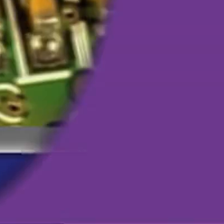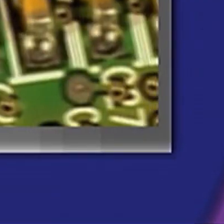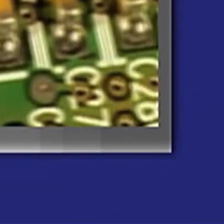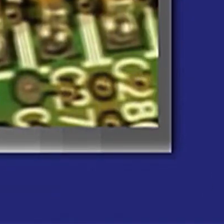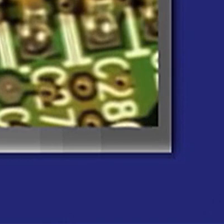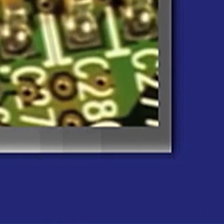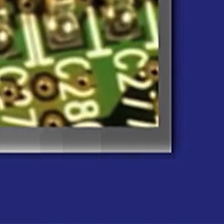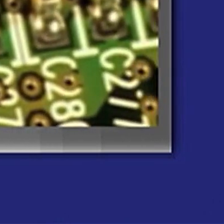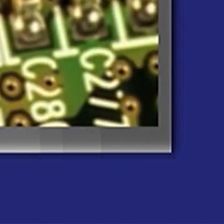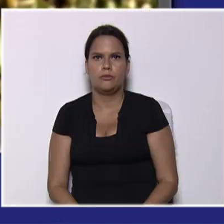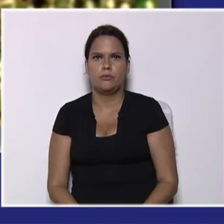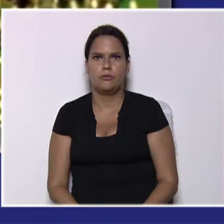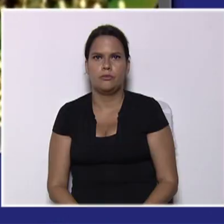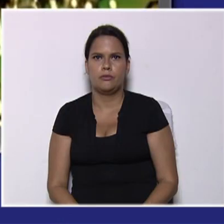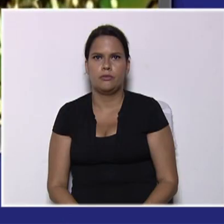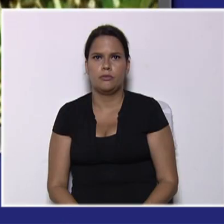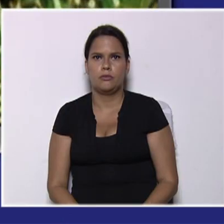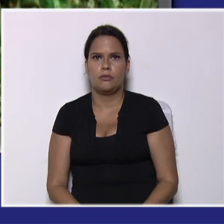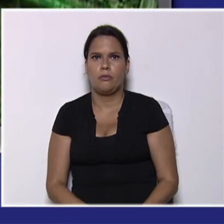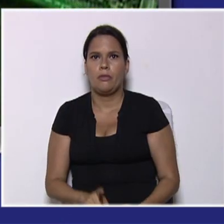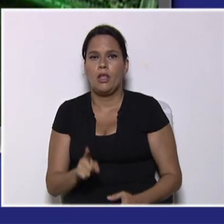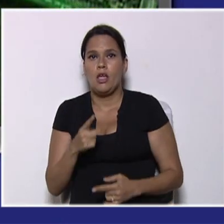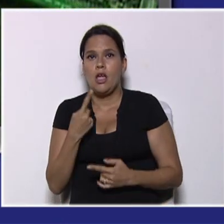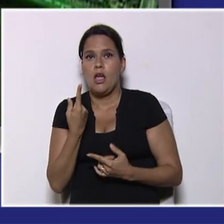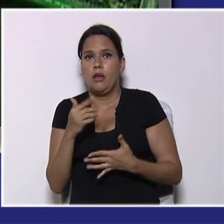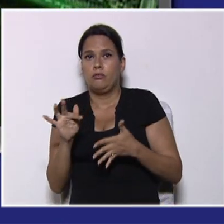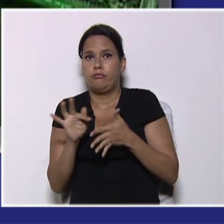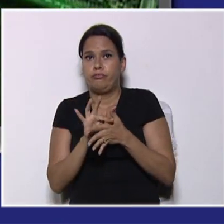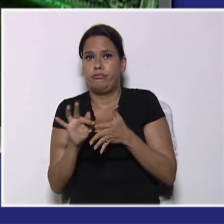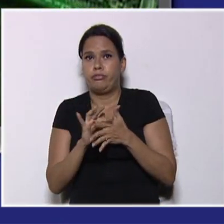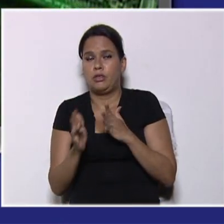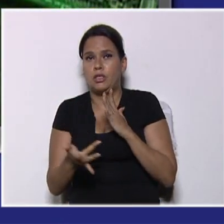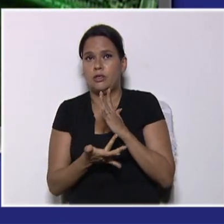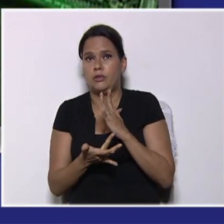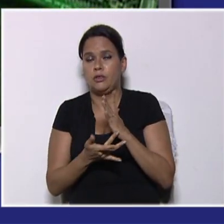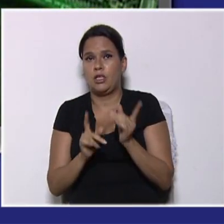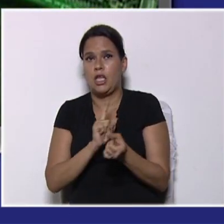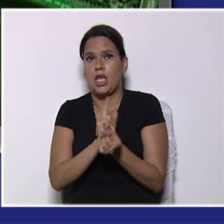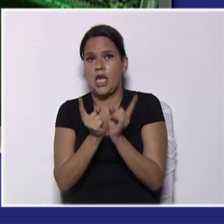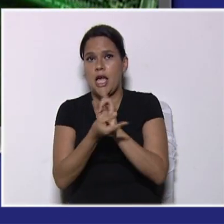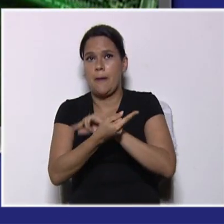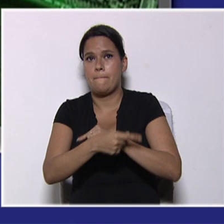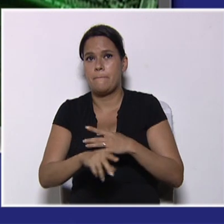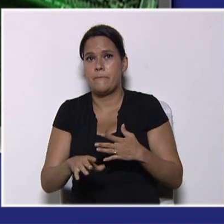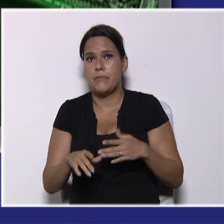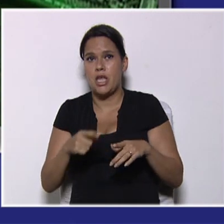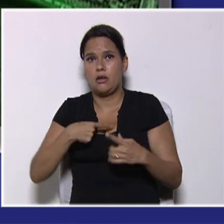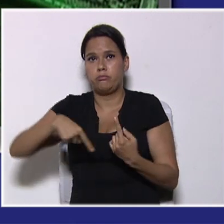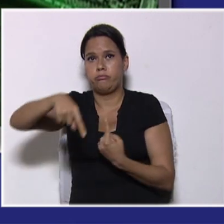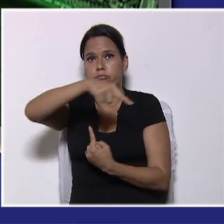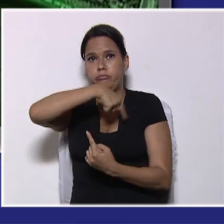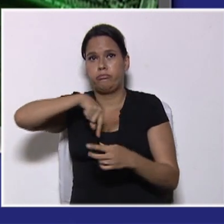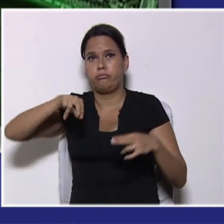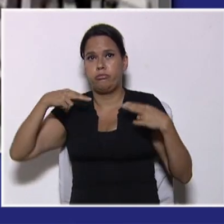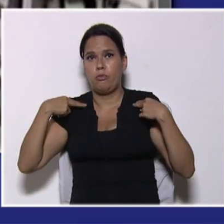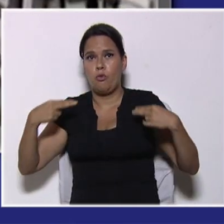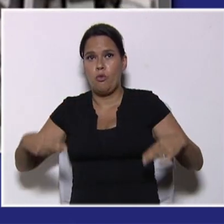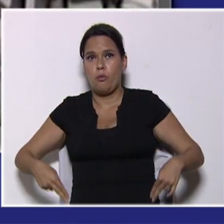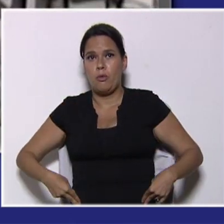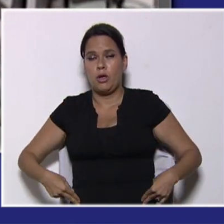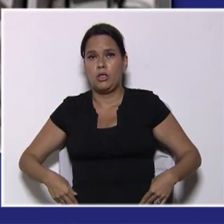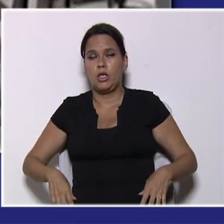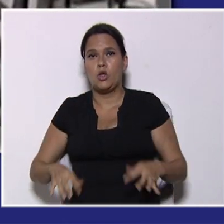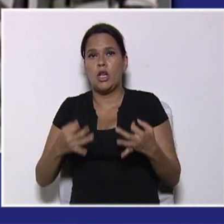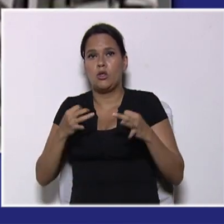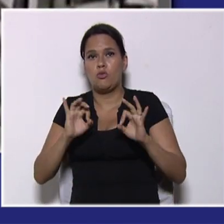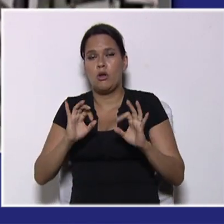La principal función de la tecnología es transformar el entorno humano, tanto natural como social,